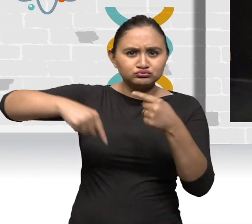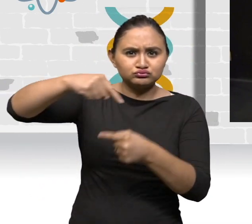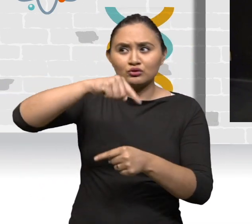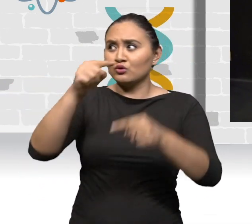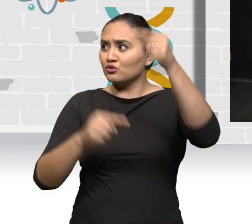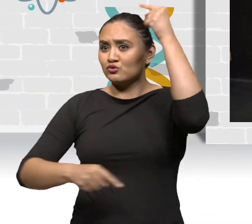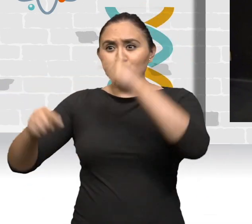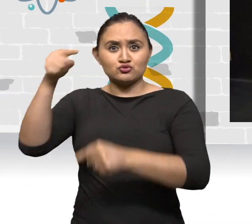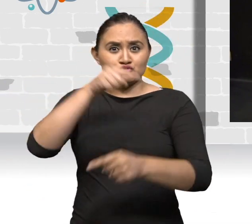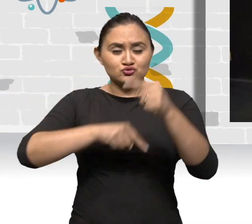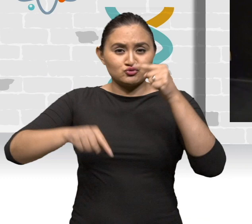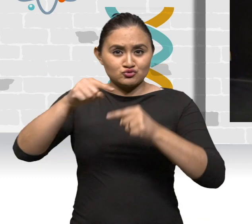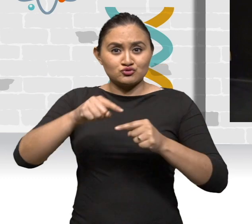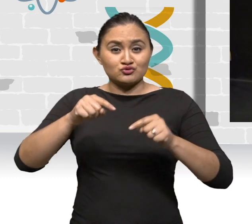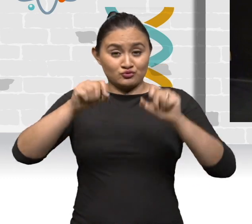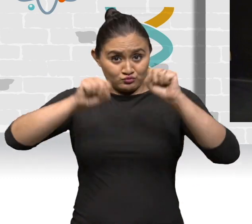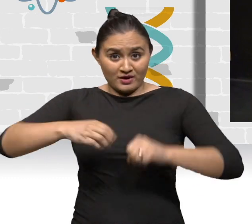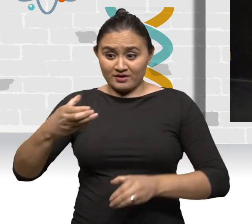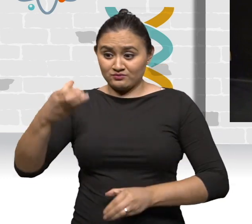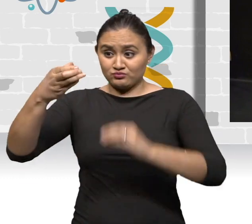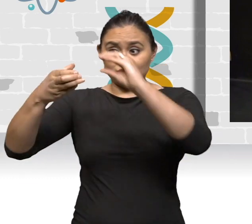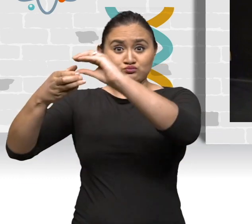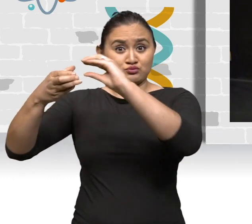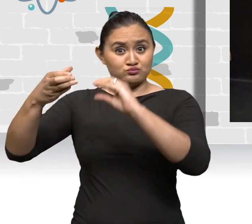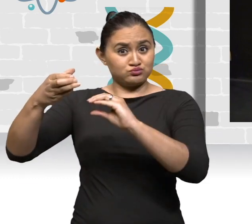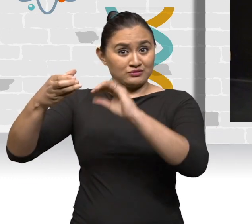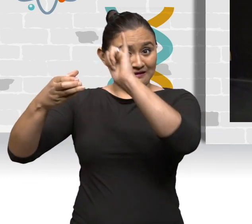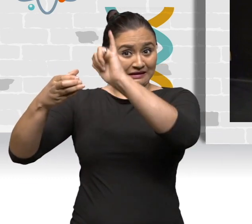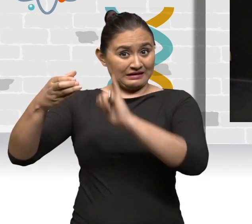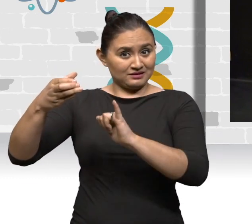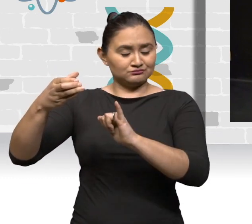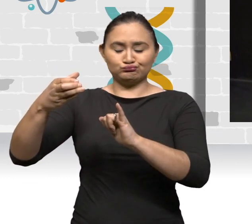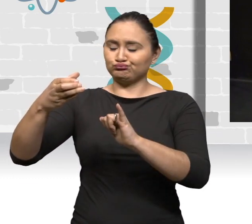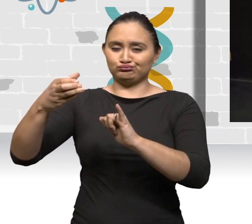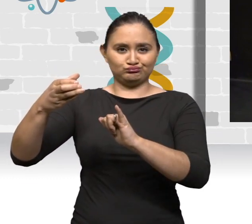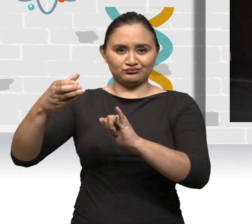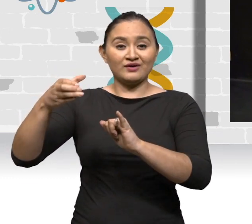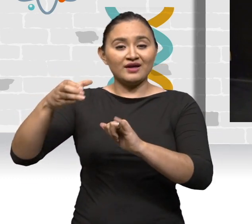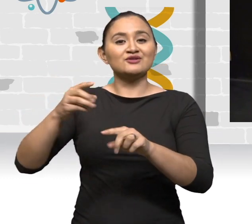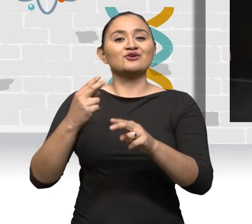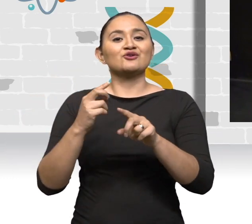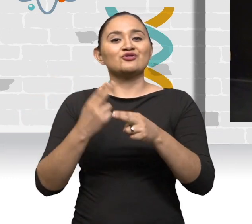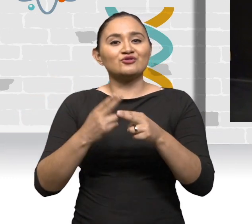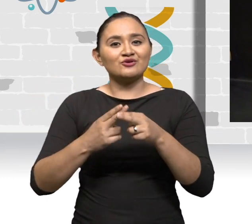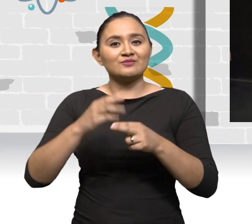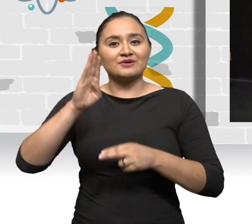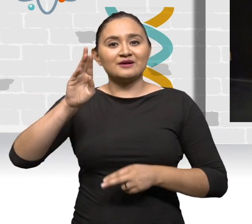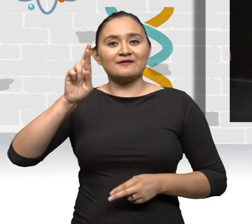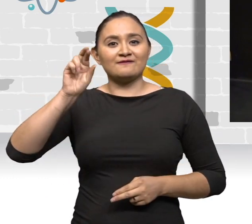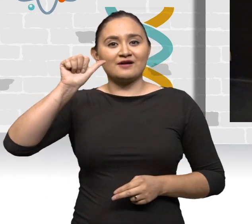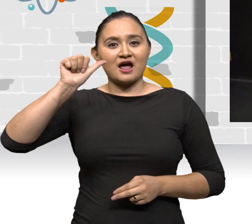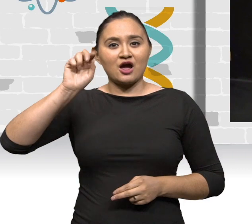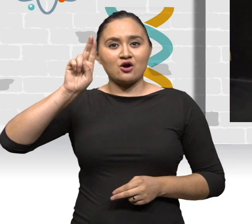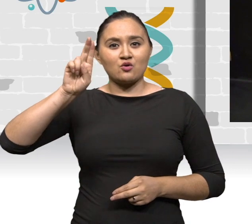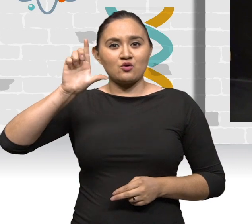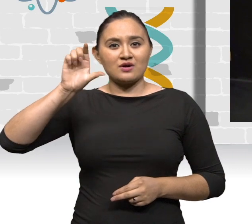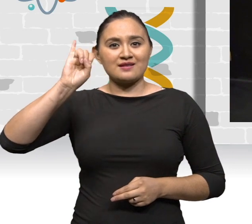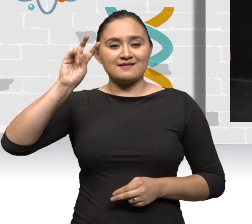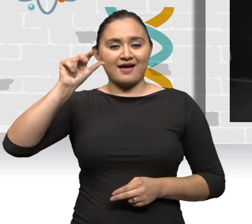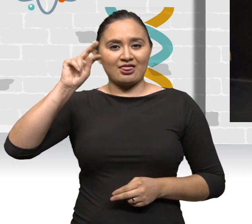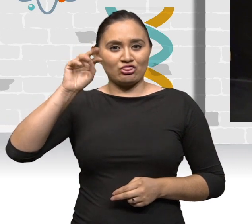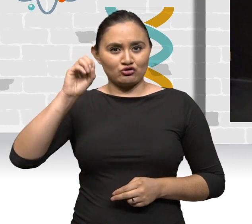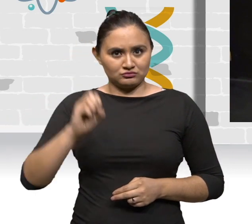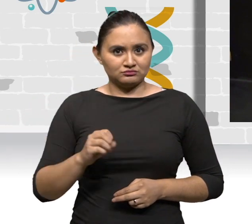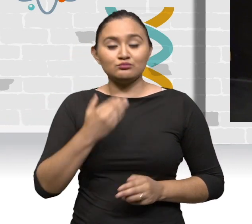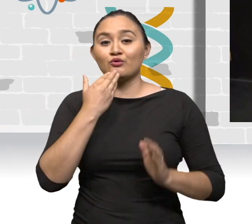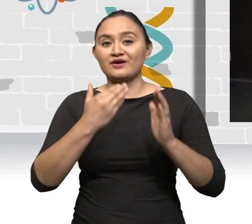fase dispersa, lo que impide la sedimentación. Este fenómeno se denomina movimiento browniano y se lo puede observar cuando un rayo de luz entra en